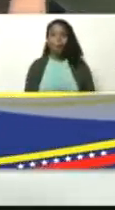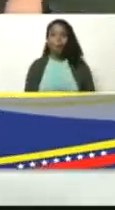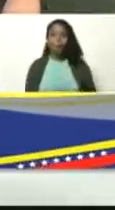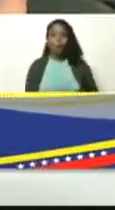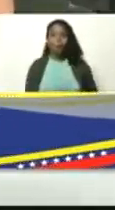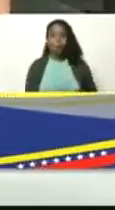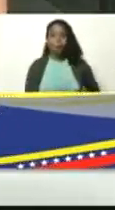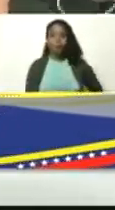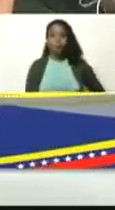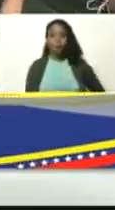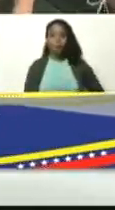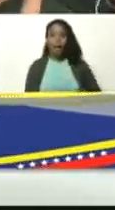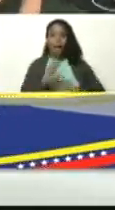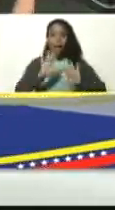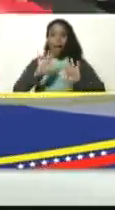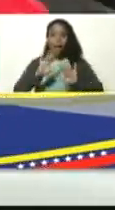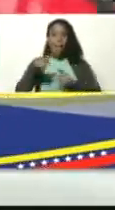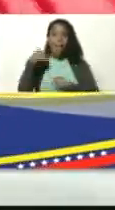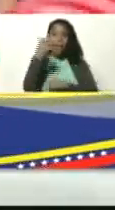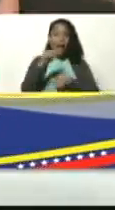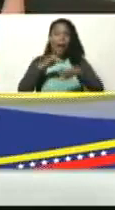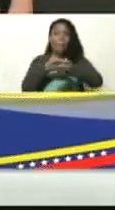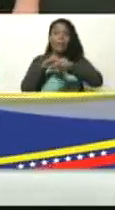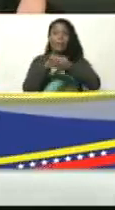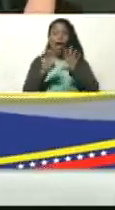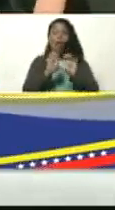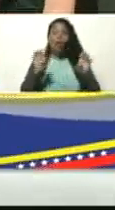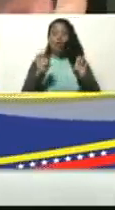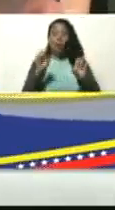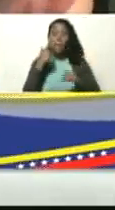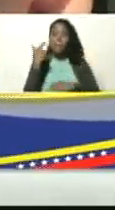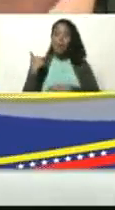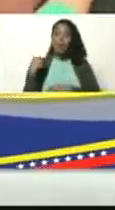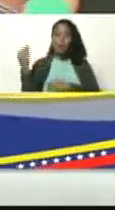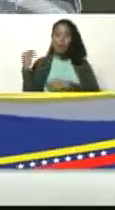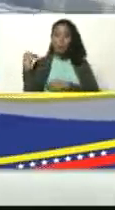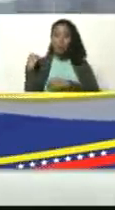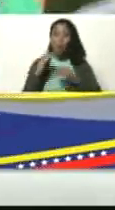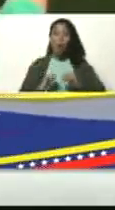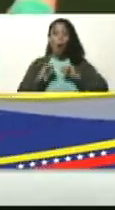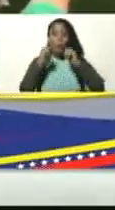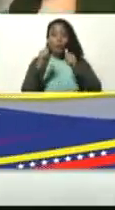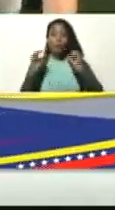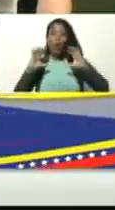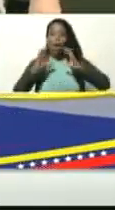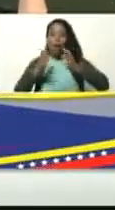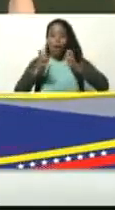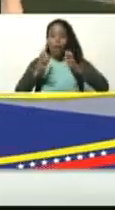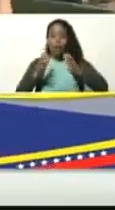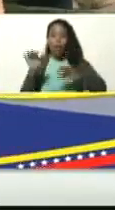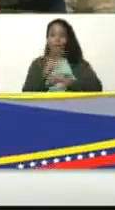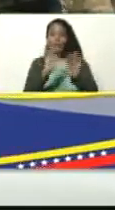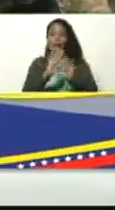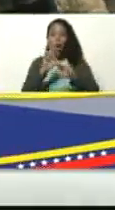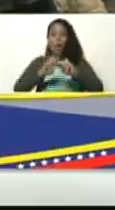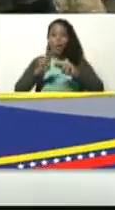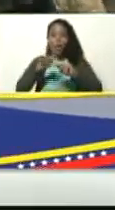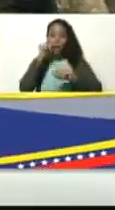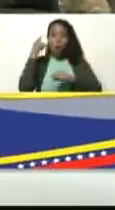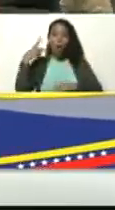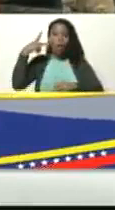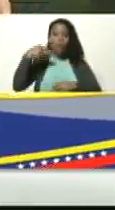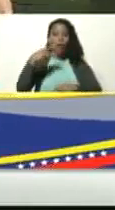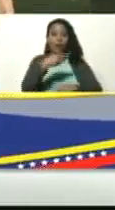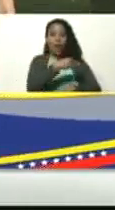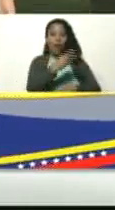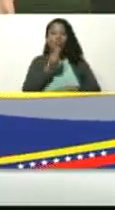Ya mañana, me dice la ministra de Educación, Yelixe Santaella, comenzamos clases. Ya los niños y niñas de Tejería